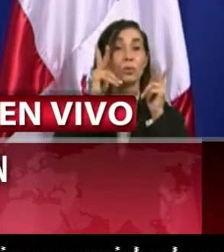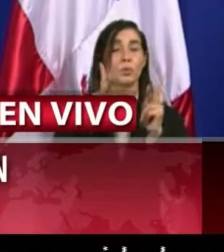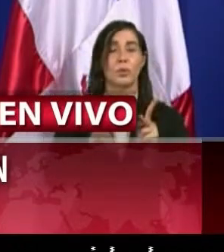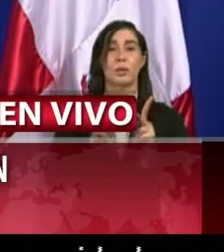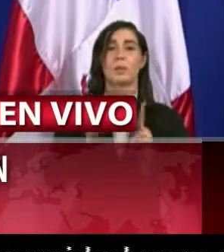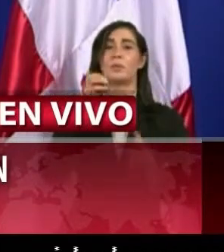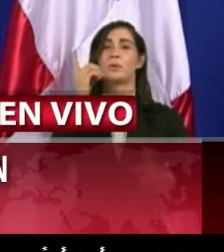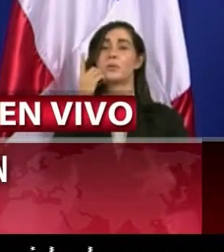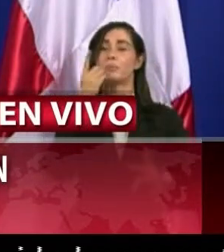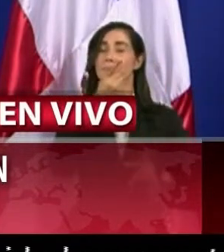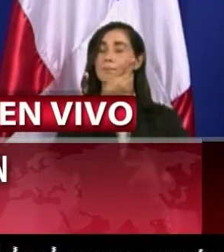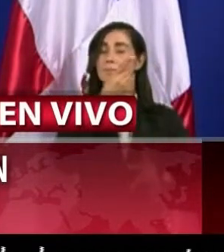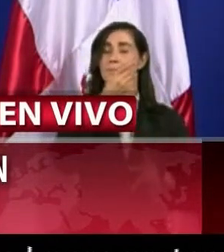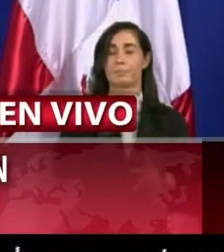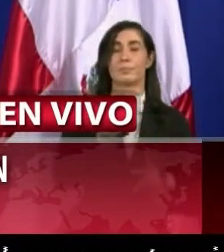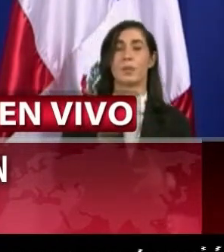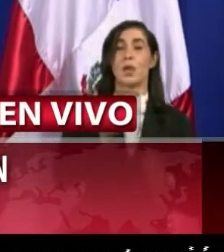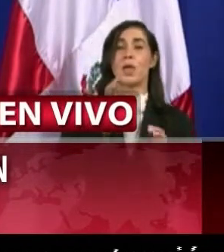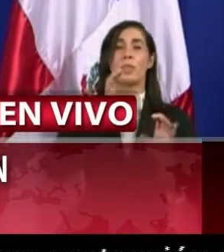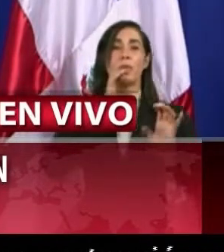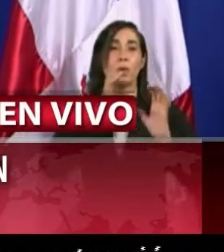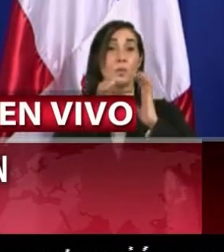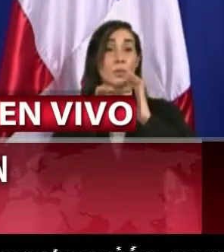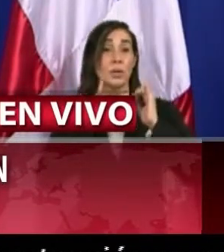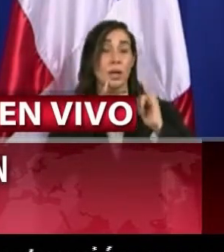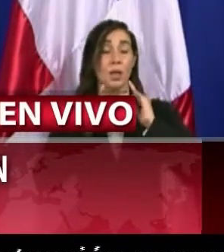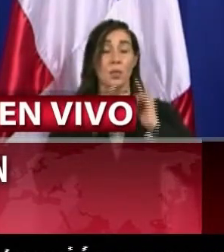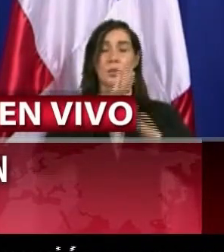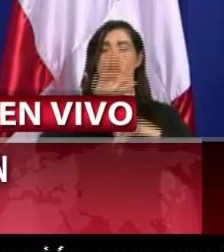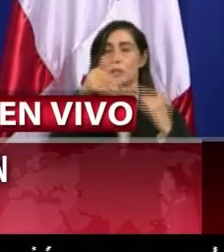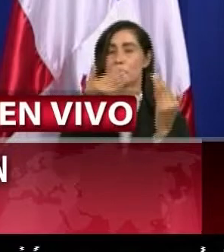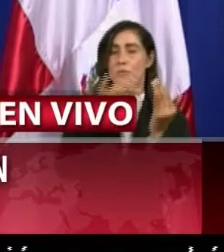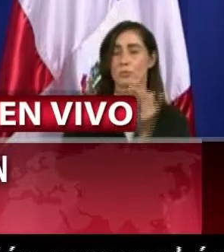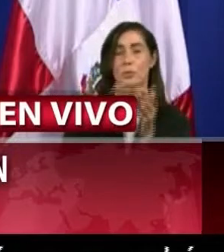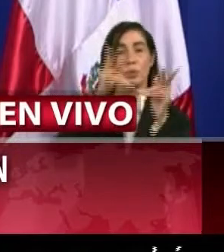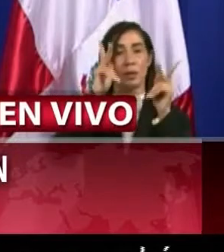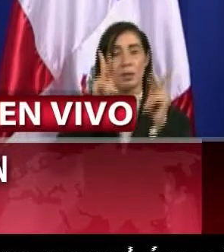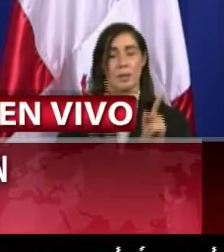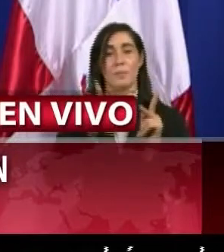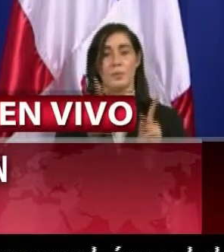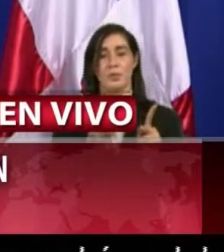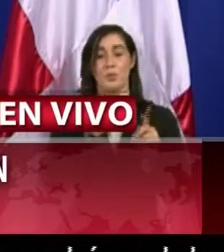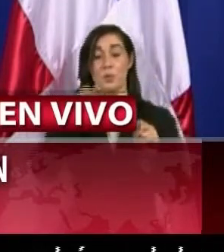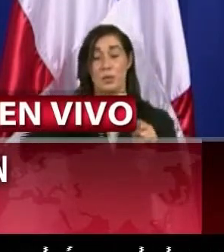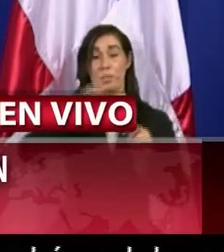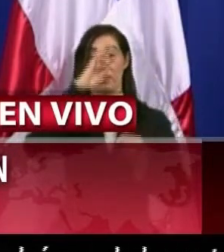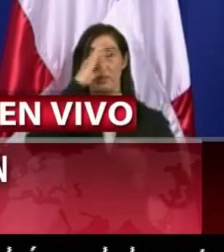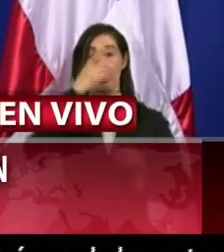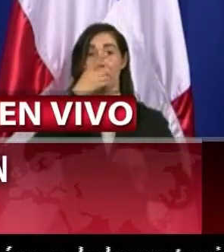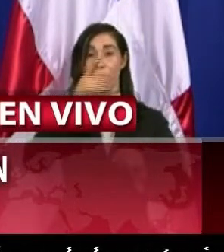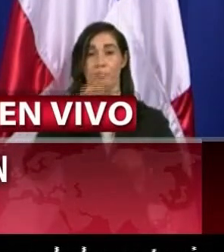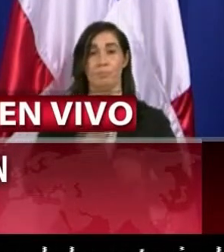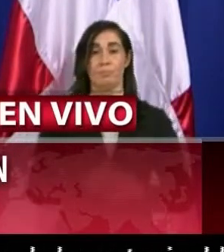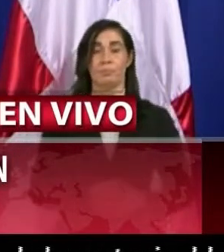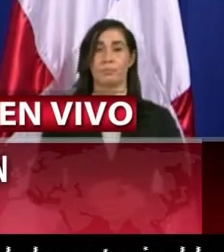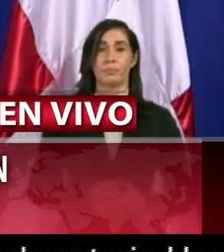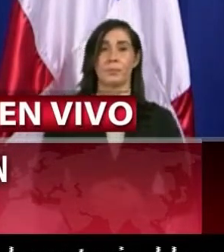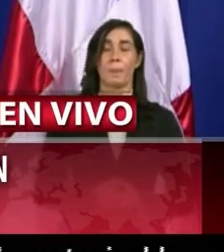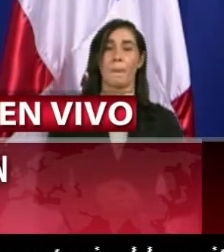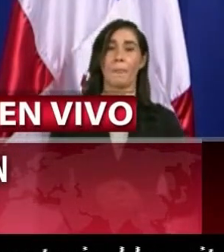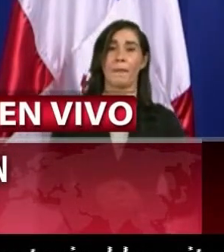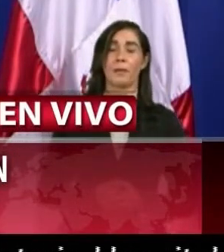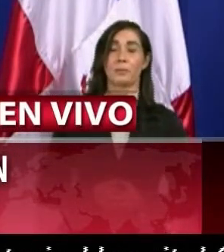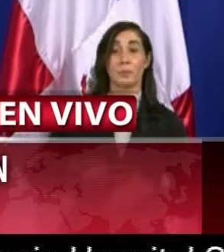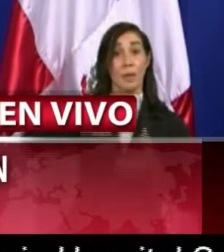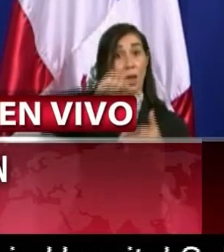la ciudadanía y de comunicadores y de todas las personas y habitantes de este país.